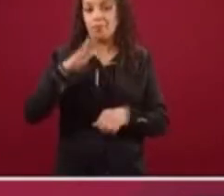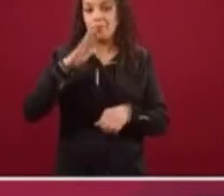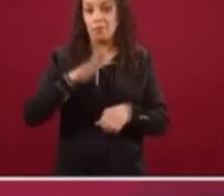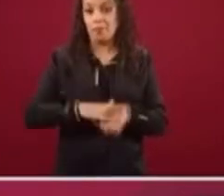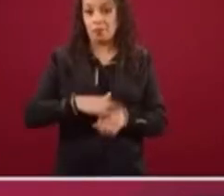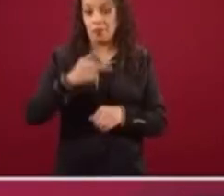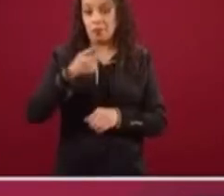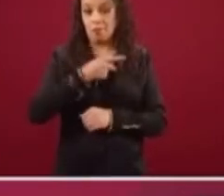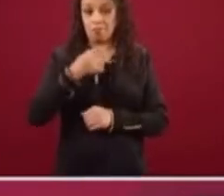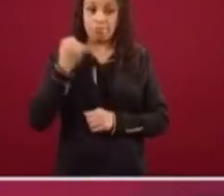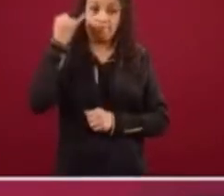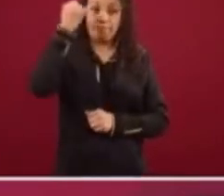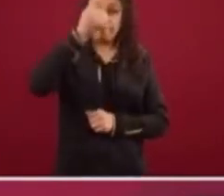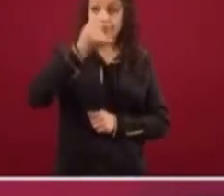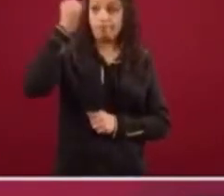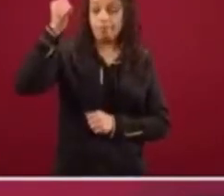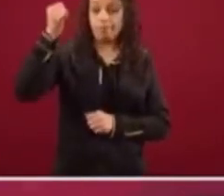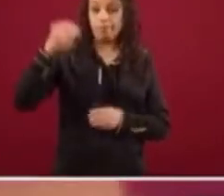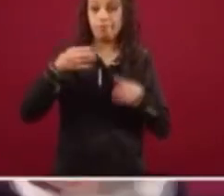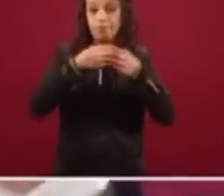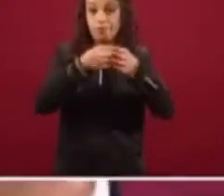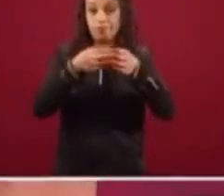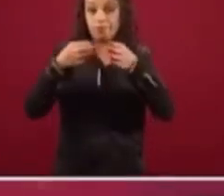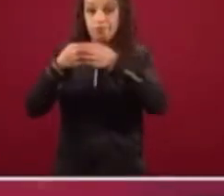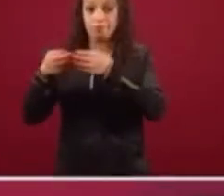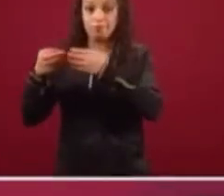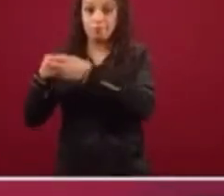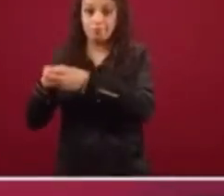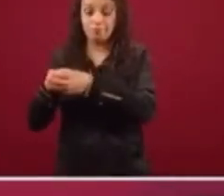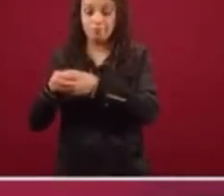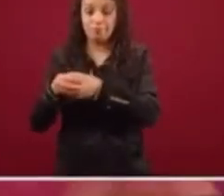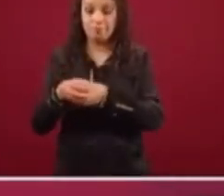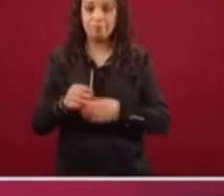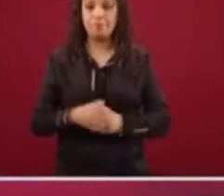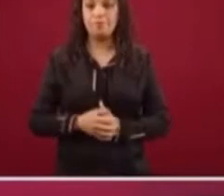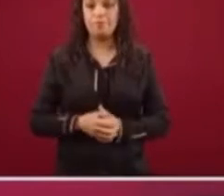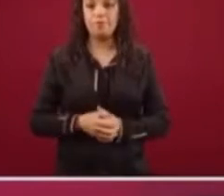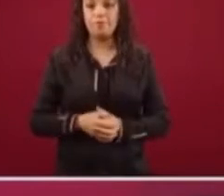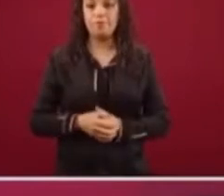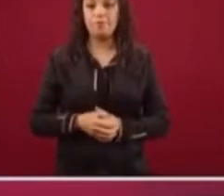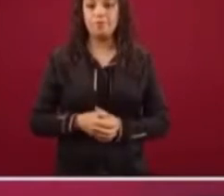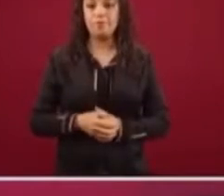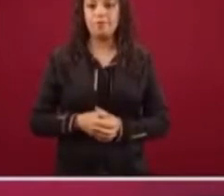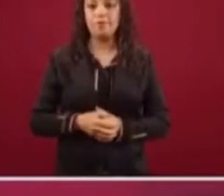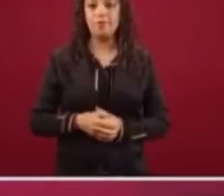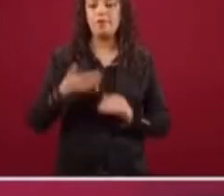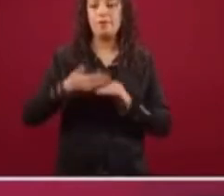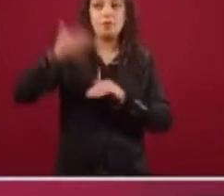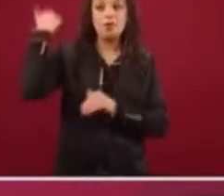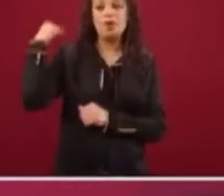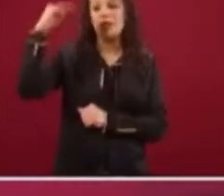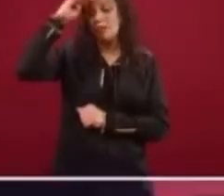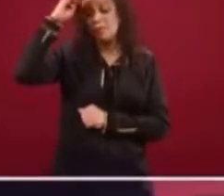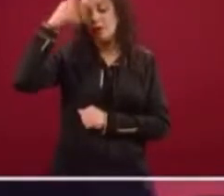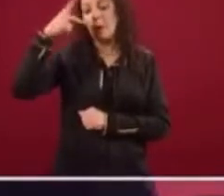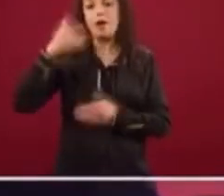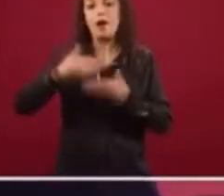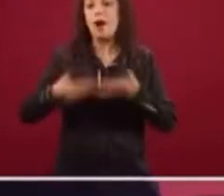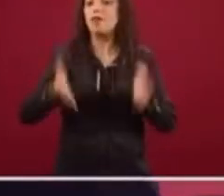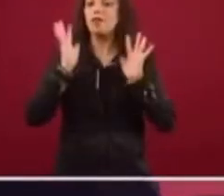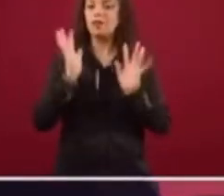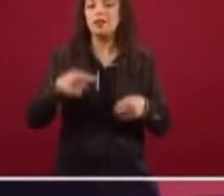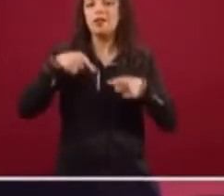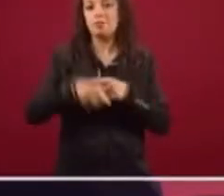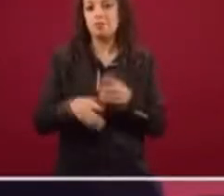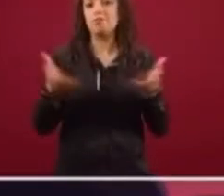lo que se tenía planeado que se hiciera en los últimos años ahora entonces la red compartida empezará a